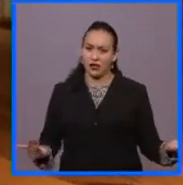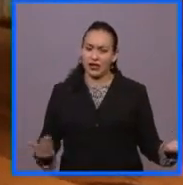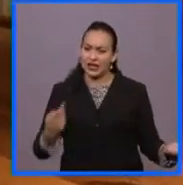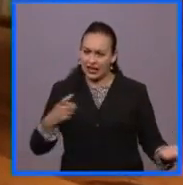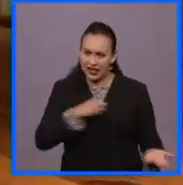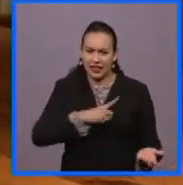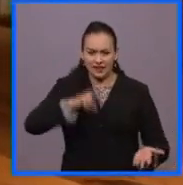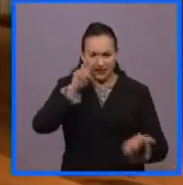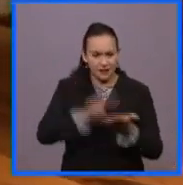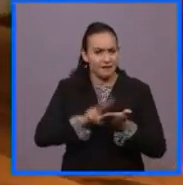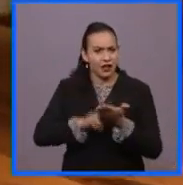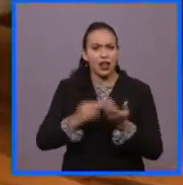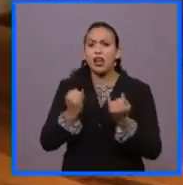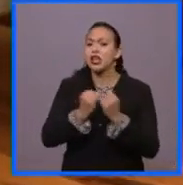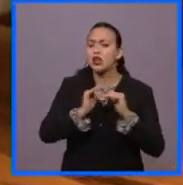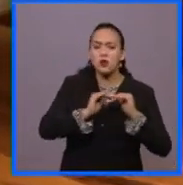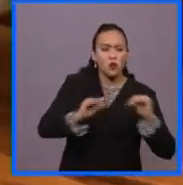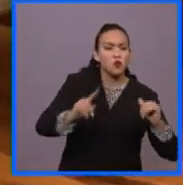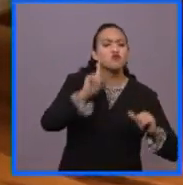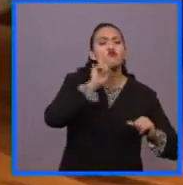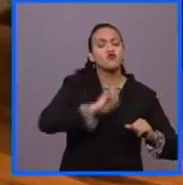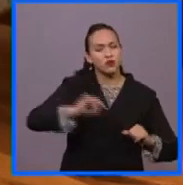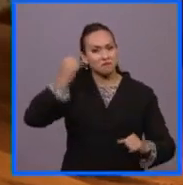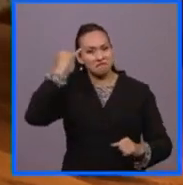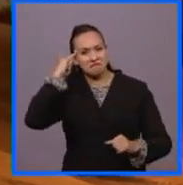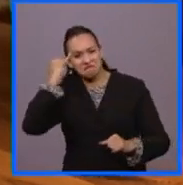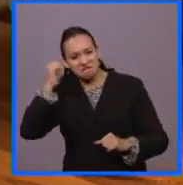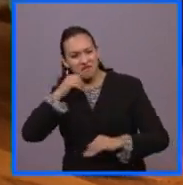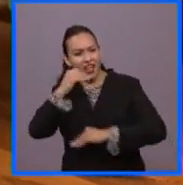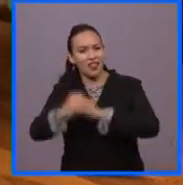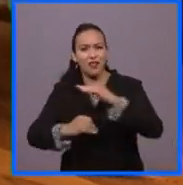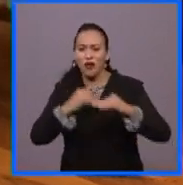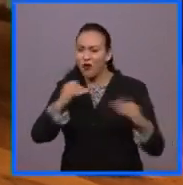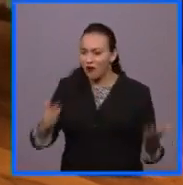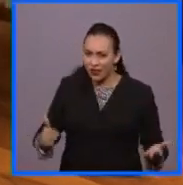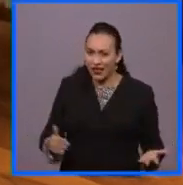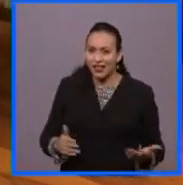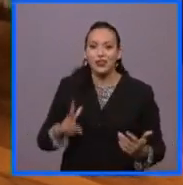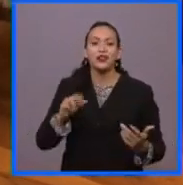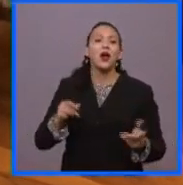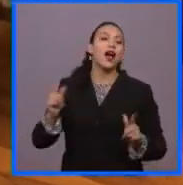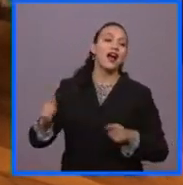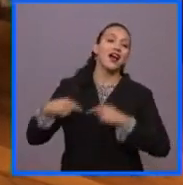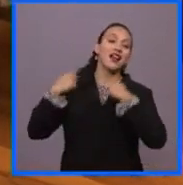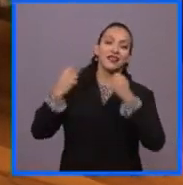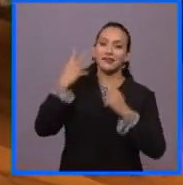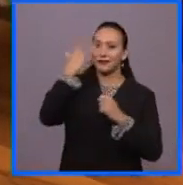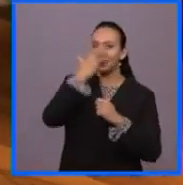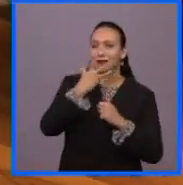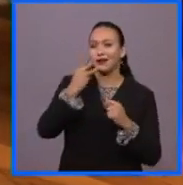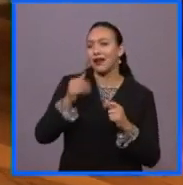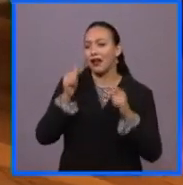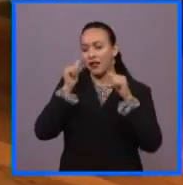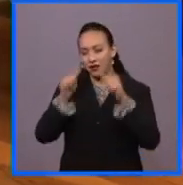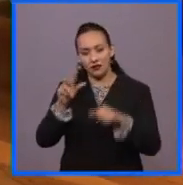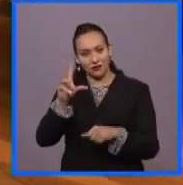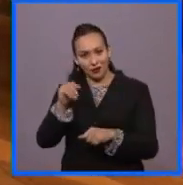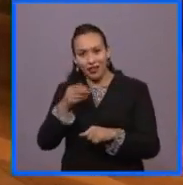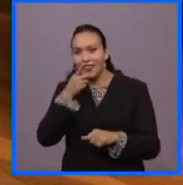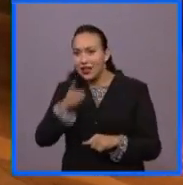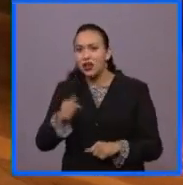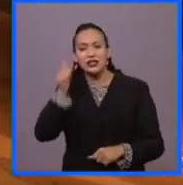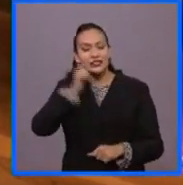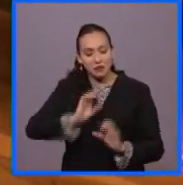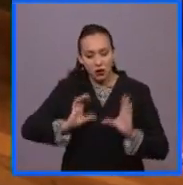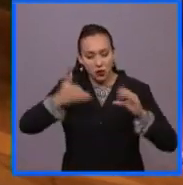debía ser conservado de manera romántica para no perder una tradición pintoresca, sino que vio a las comunidades indígenas